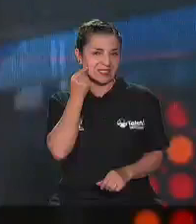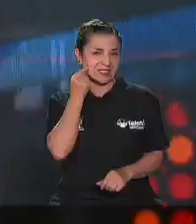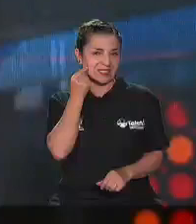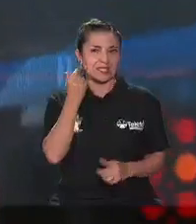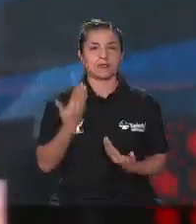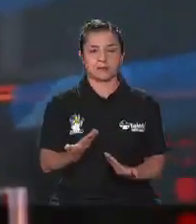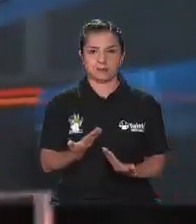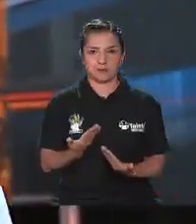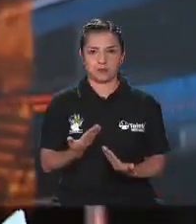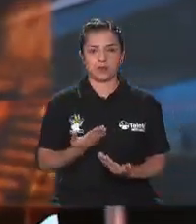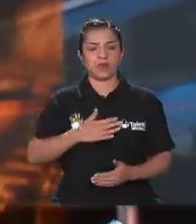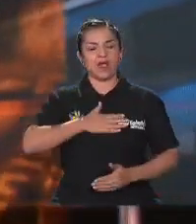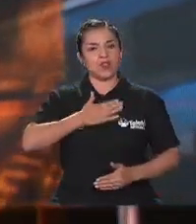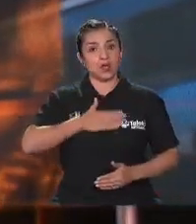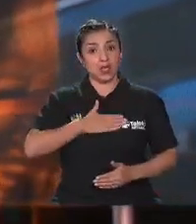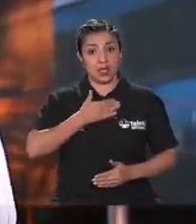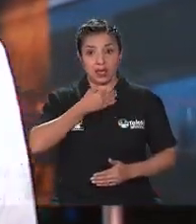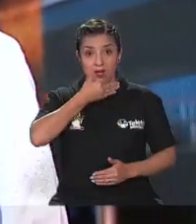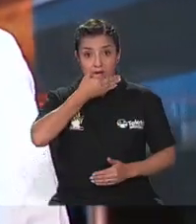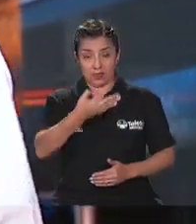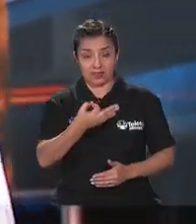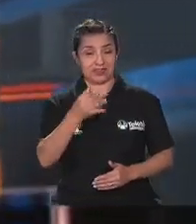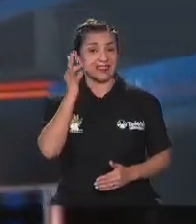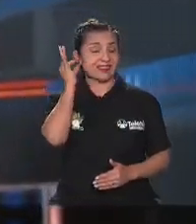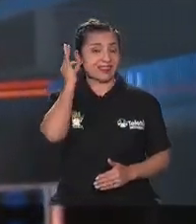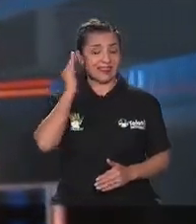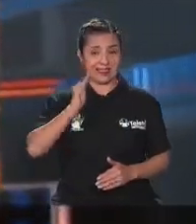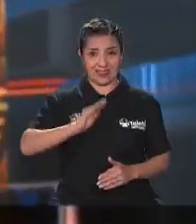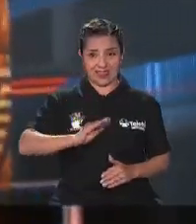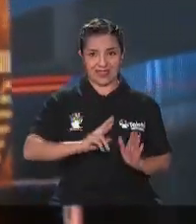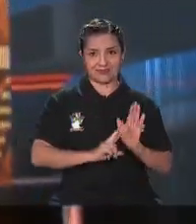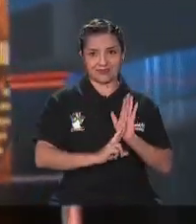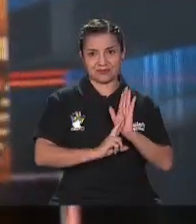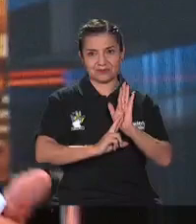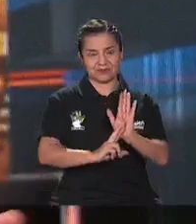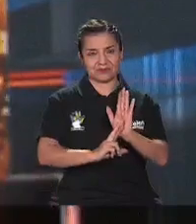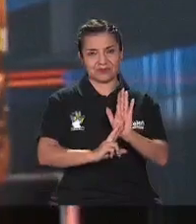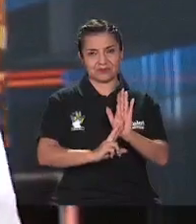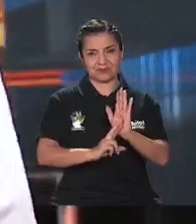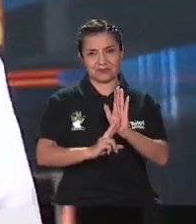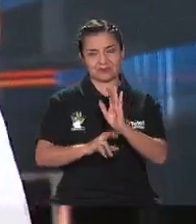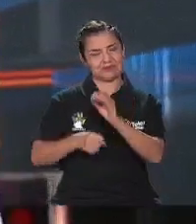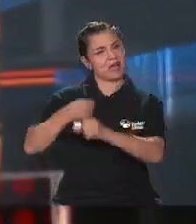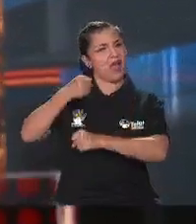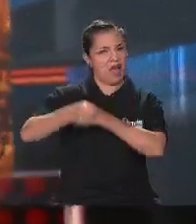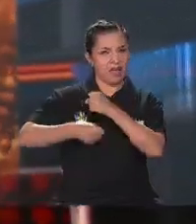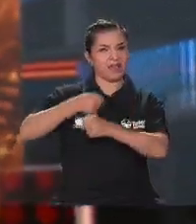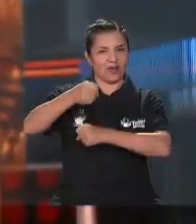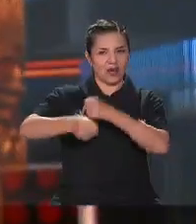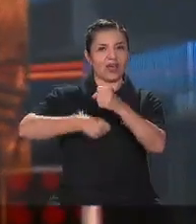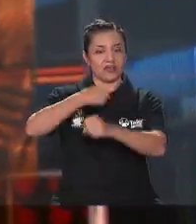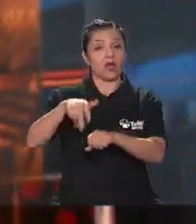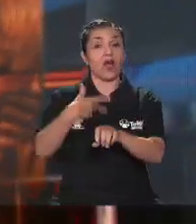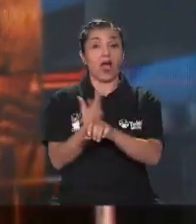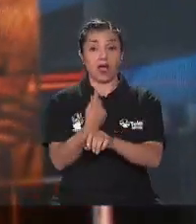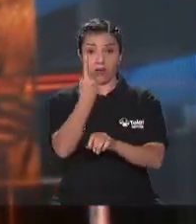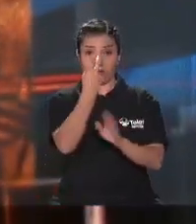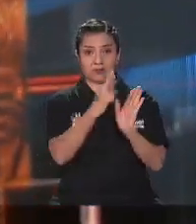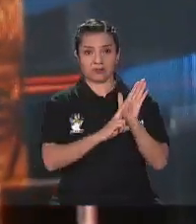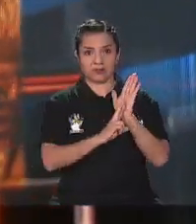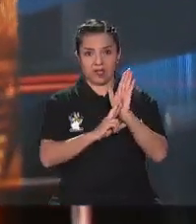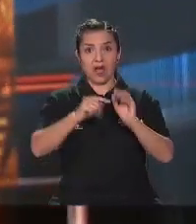Quiero hablar de nuestra niña embajadora. Todos los años tenemos un embajador, en este caso una niña